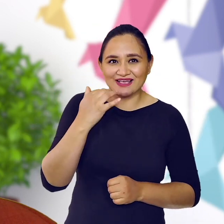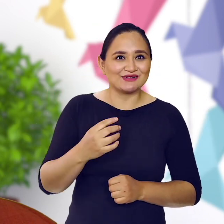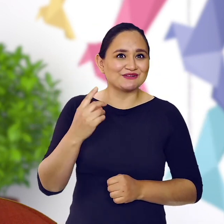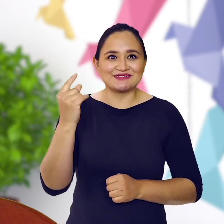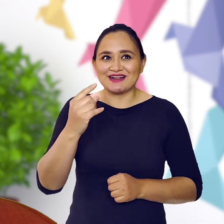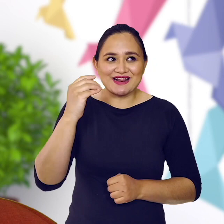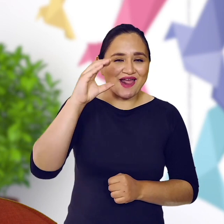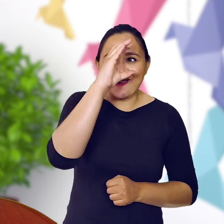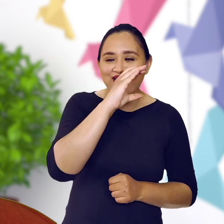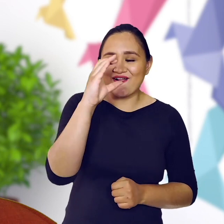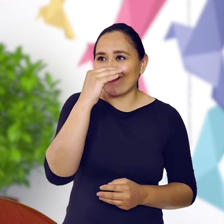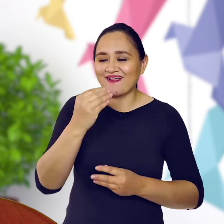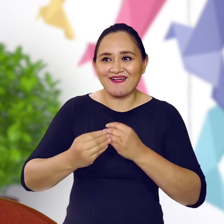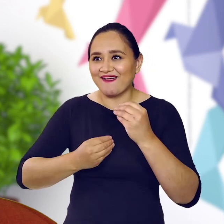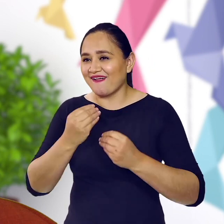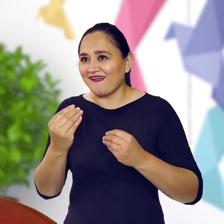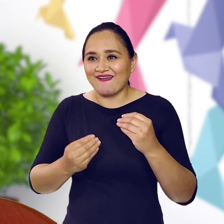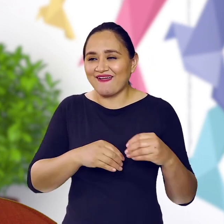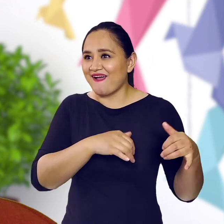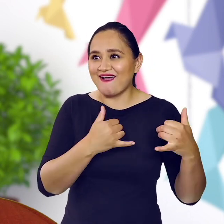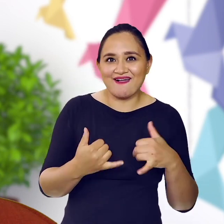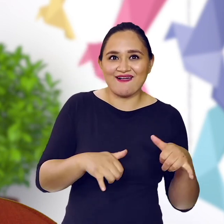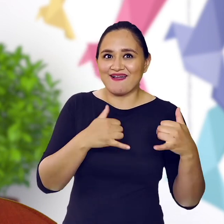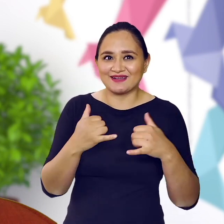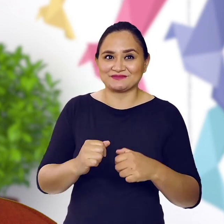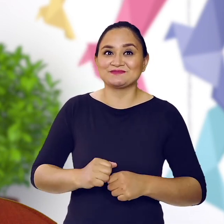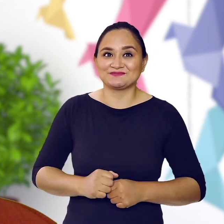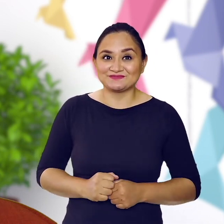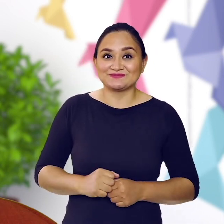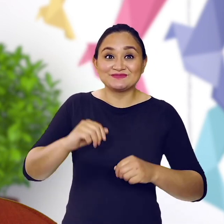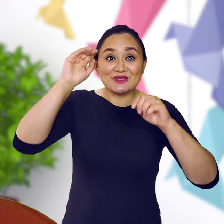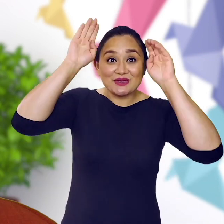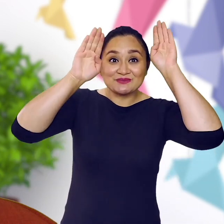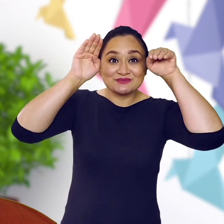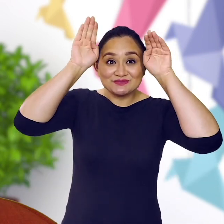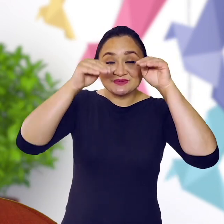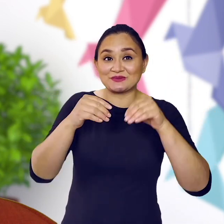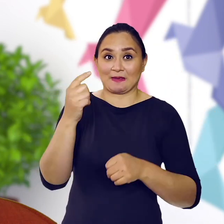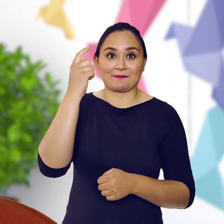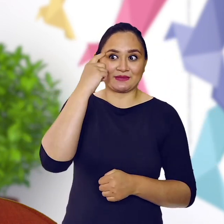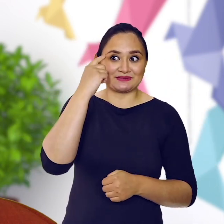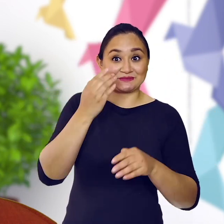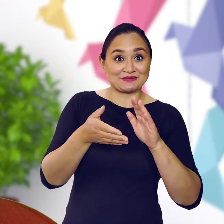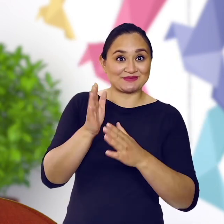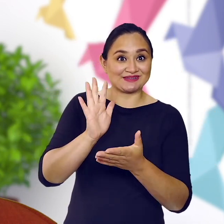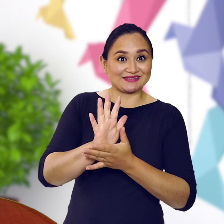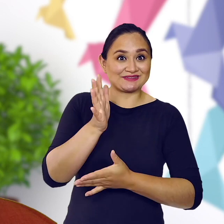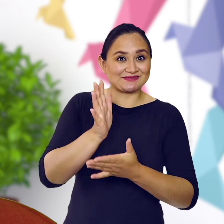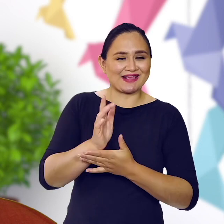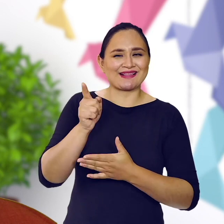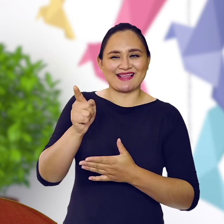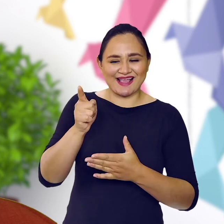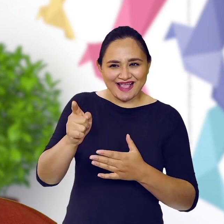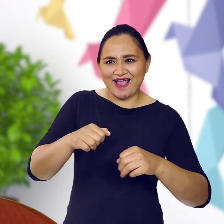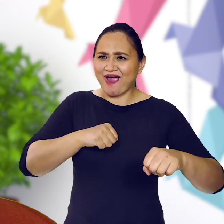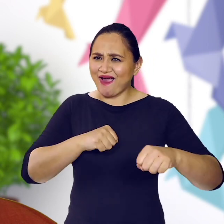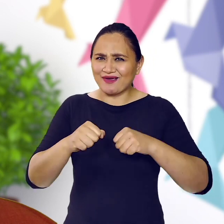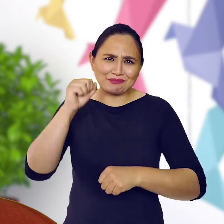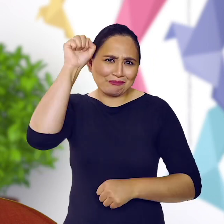inmediatamente buscaba alguna cosa para entretenerse. Bruno pensaba que al ir a la escuela se acabaría para siempre el